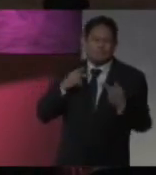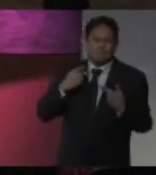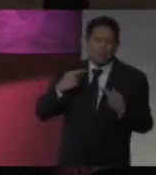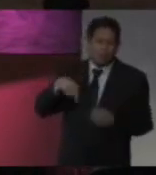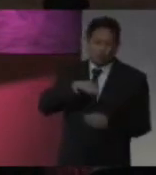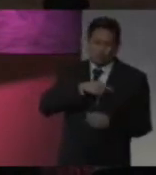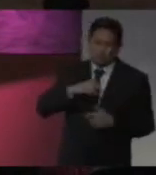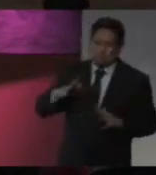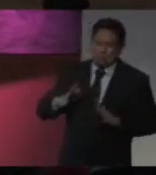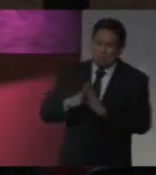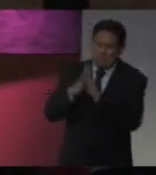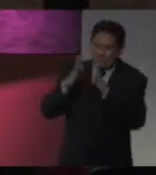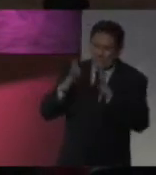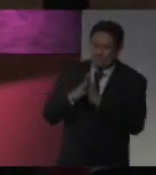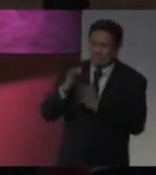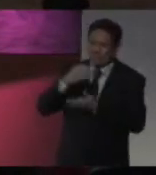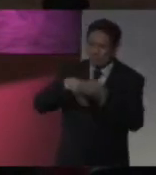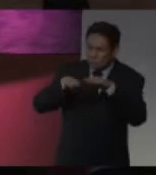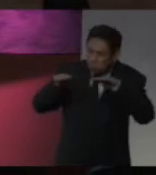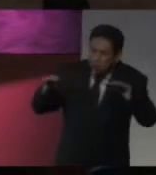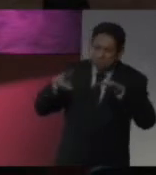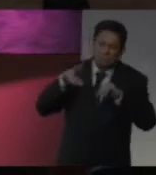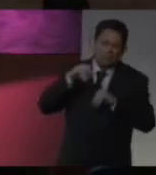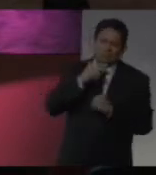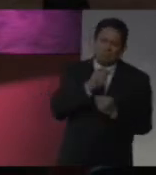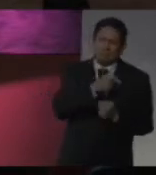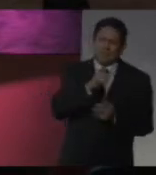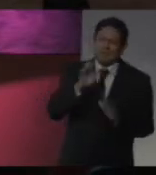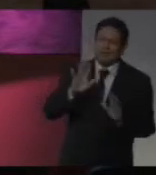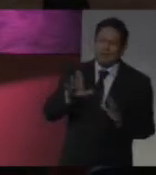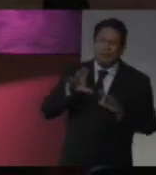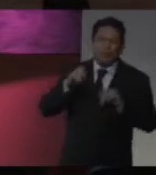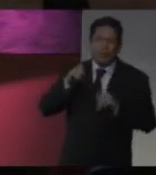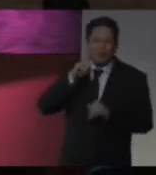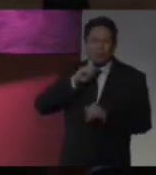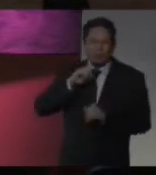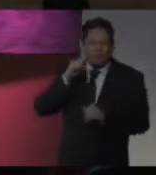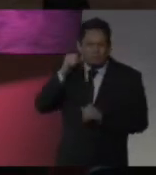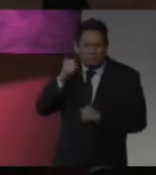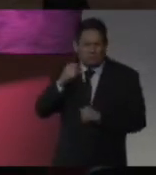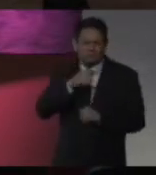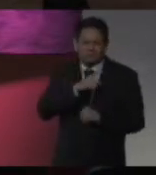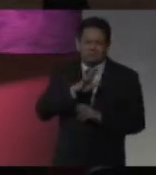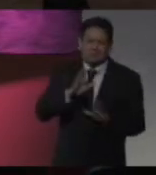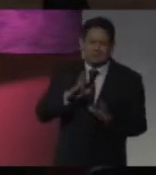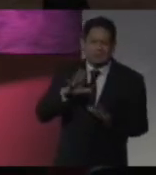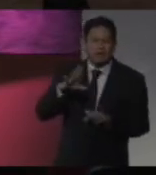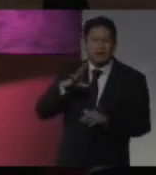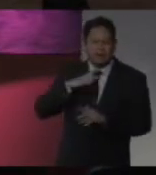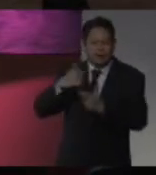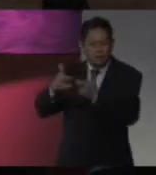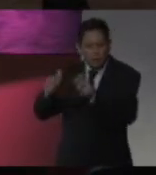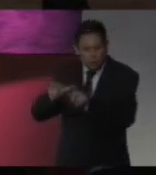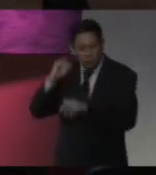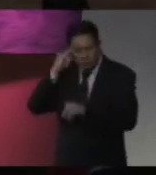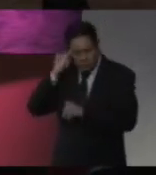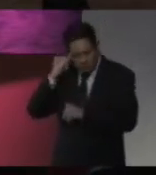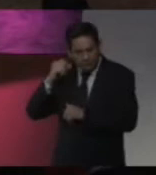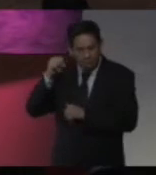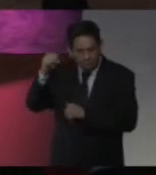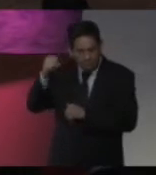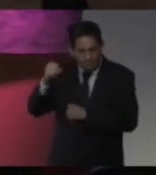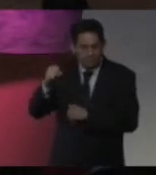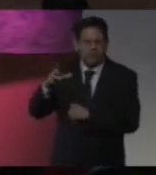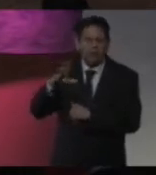antidemocráticas, poco feministas. Hay un feminismo indígena, hay un claro que hay en los libros, hay